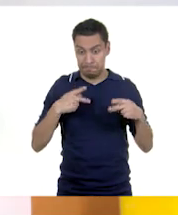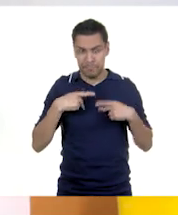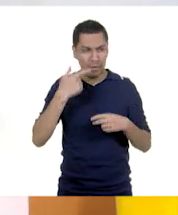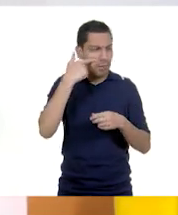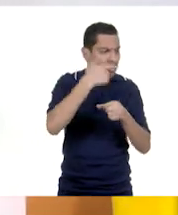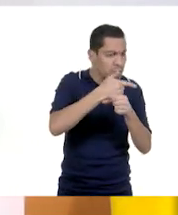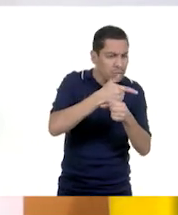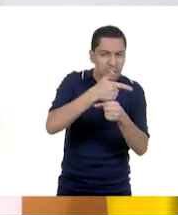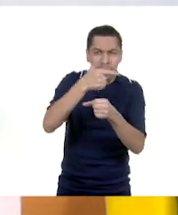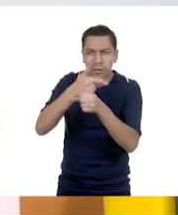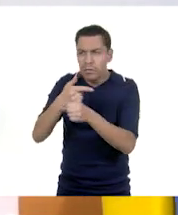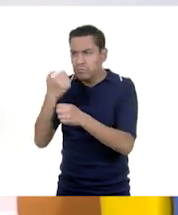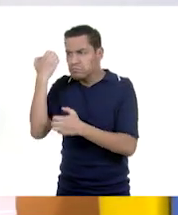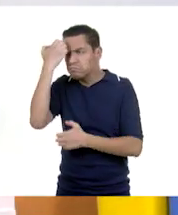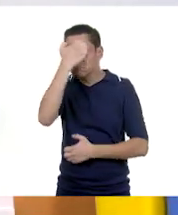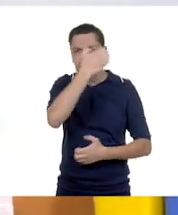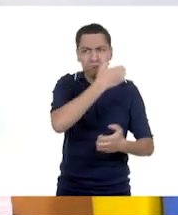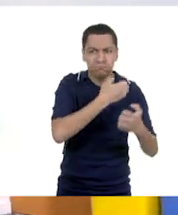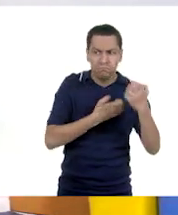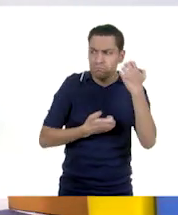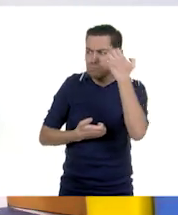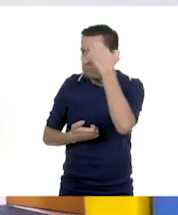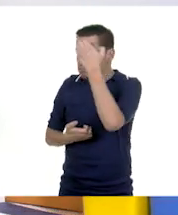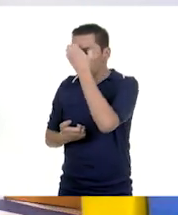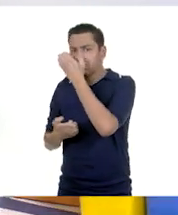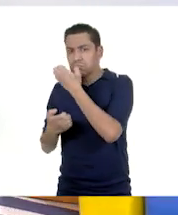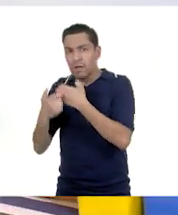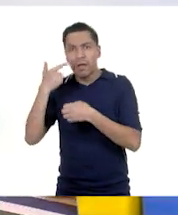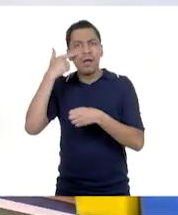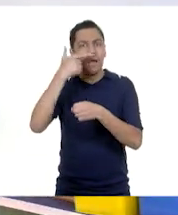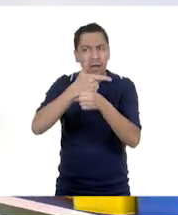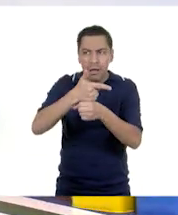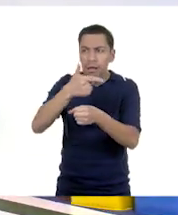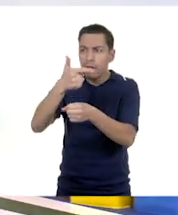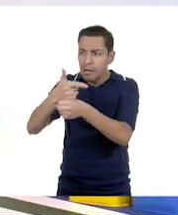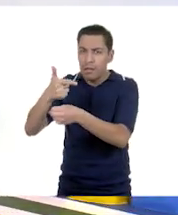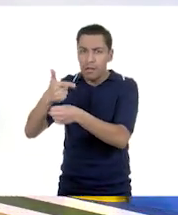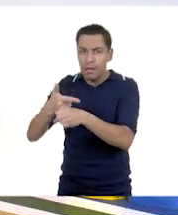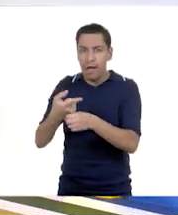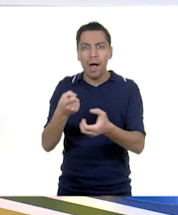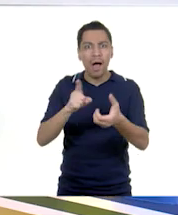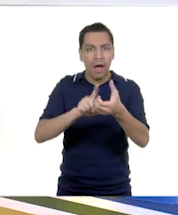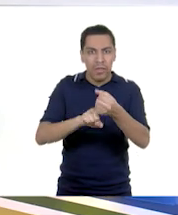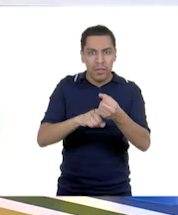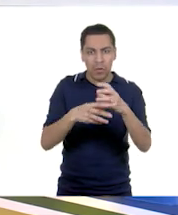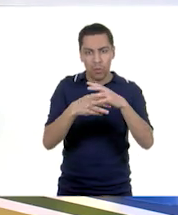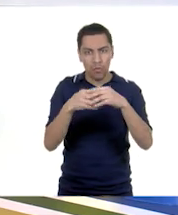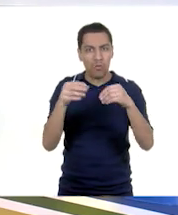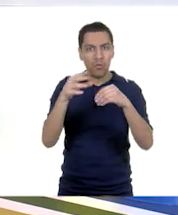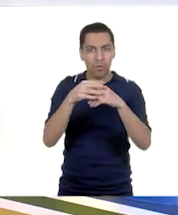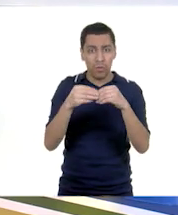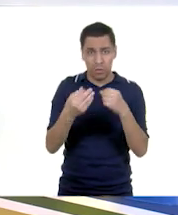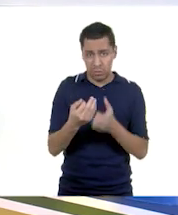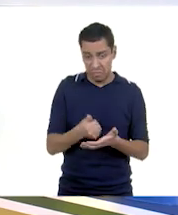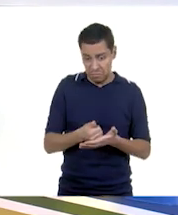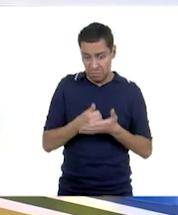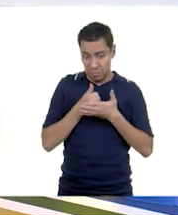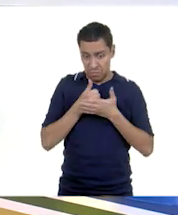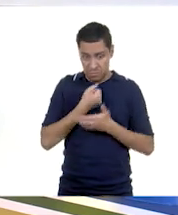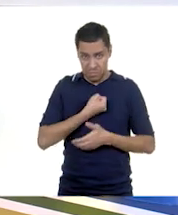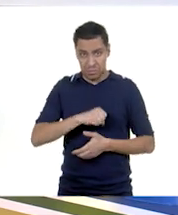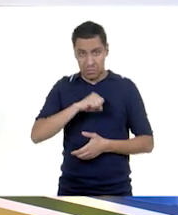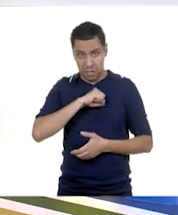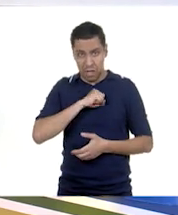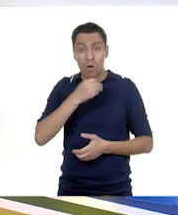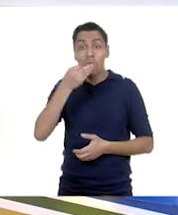observación, hemos podido a lo largo de los años ir detectando si esos frutos son comestibles, si sus flores